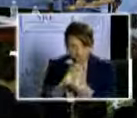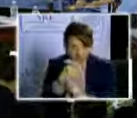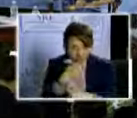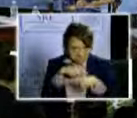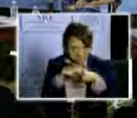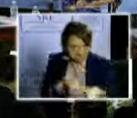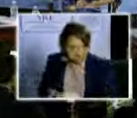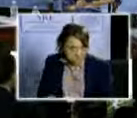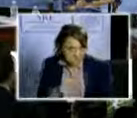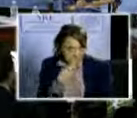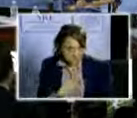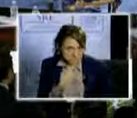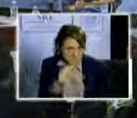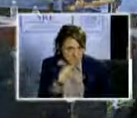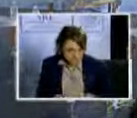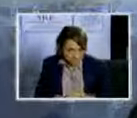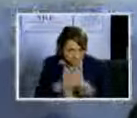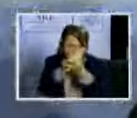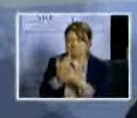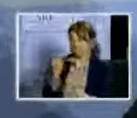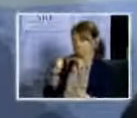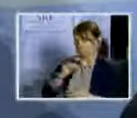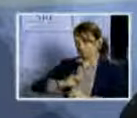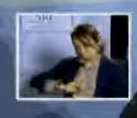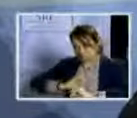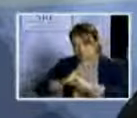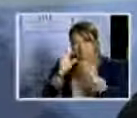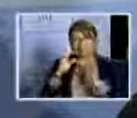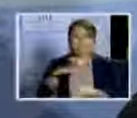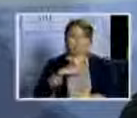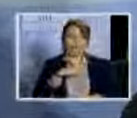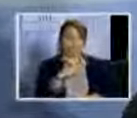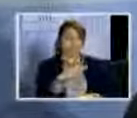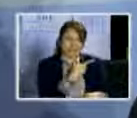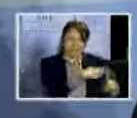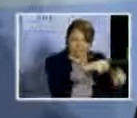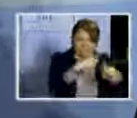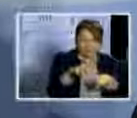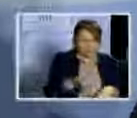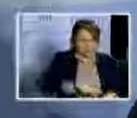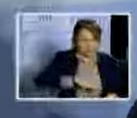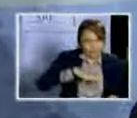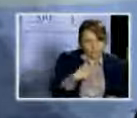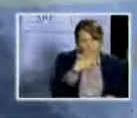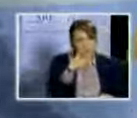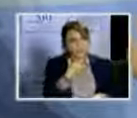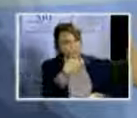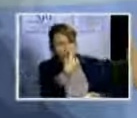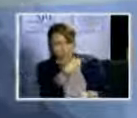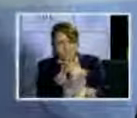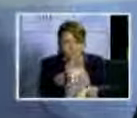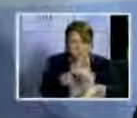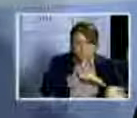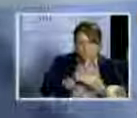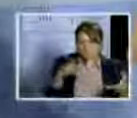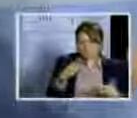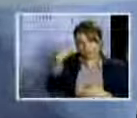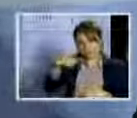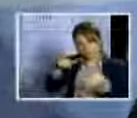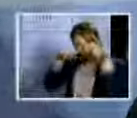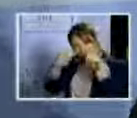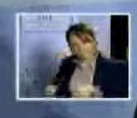se nutre también los organismos formales de los esfuerzos informales, de las configuraciones como el